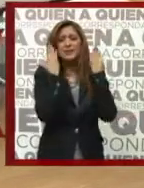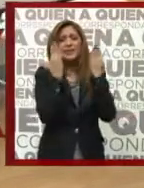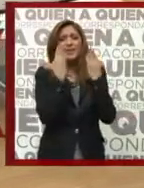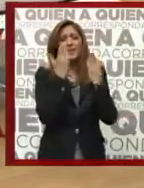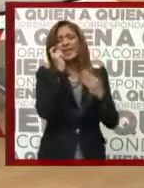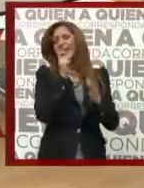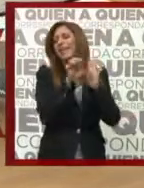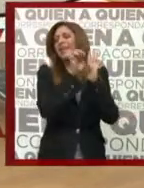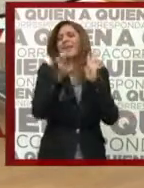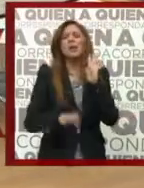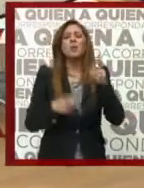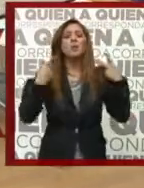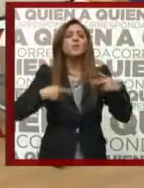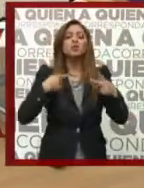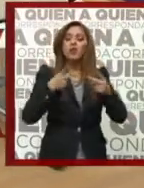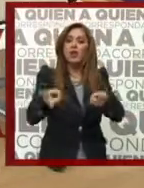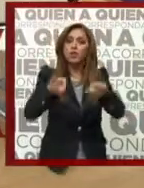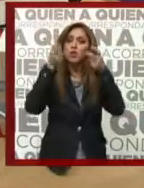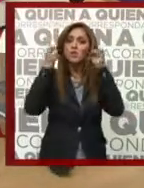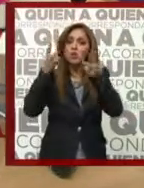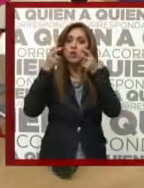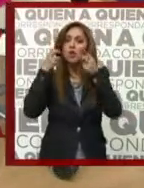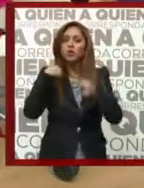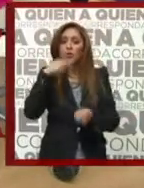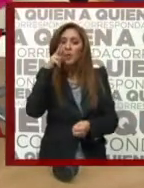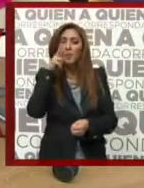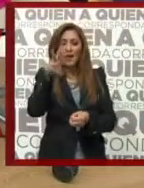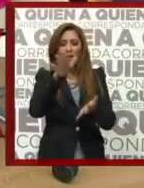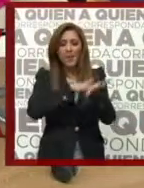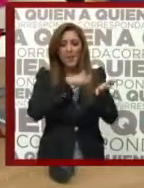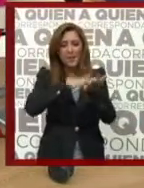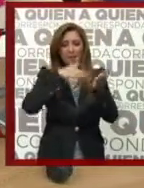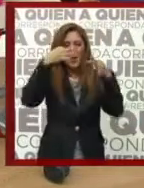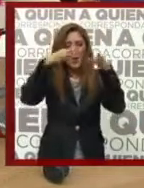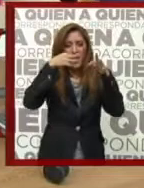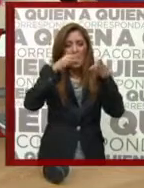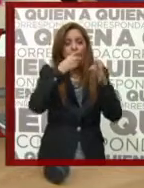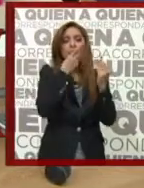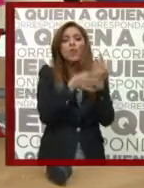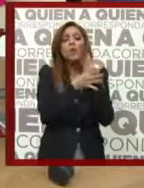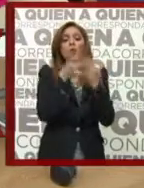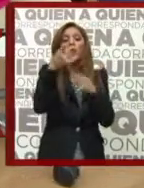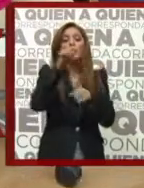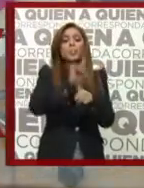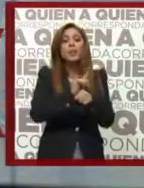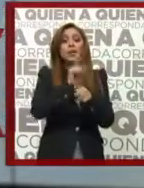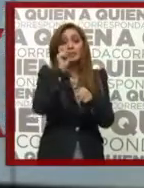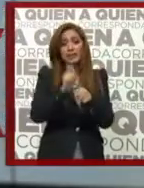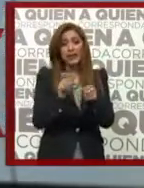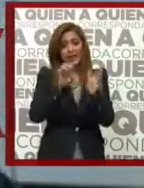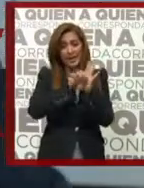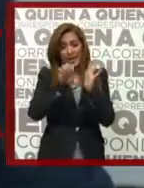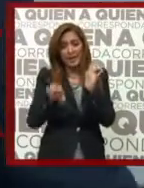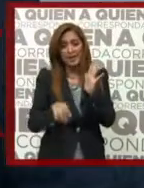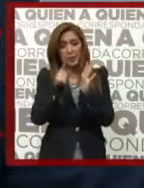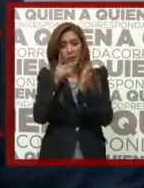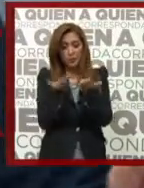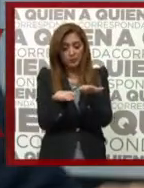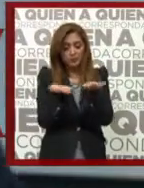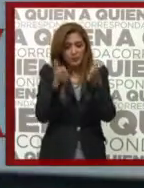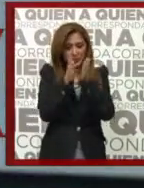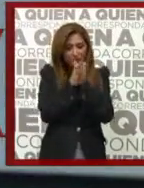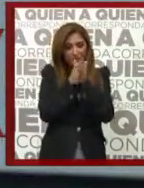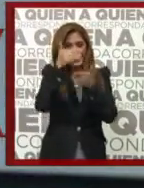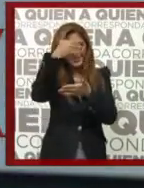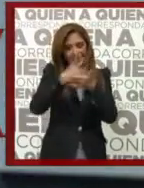la gente que roban en la calle. Yo he visto las actas y alguien corrió el rumor un día de que si en tu cartera traes 30